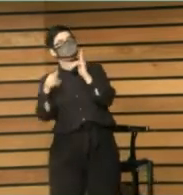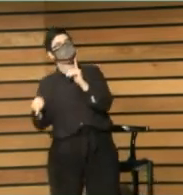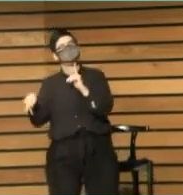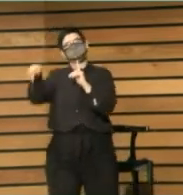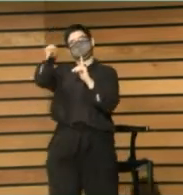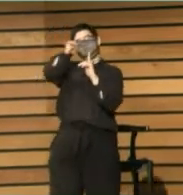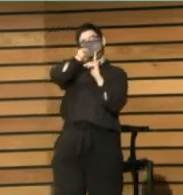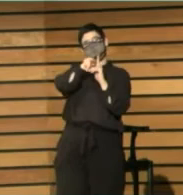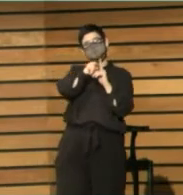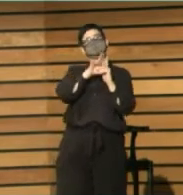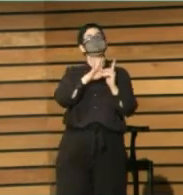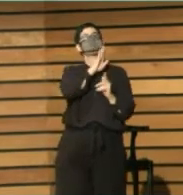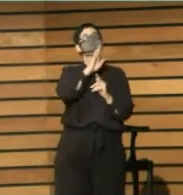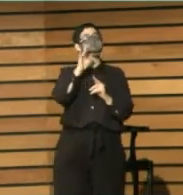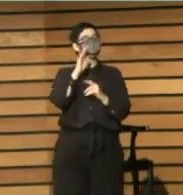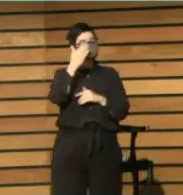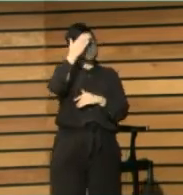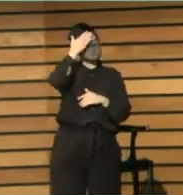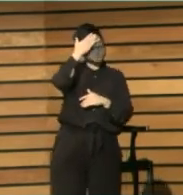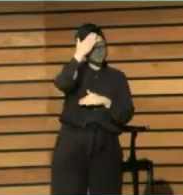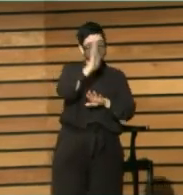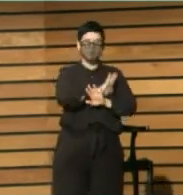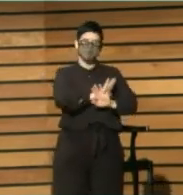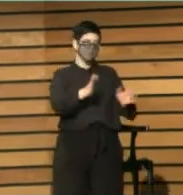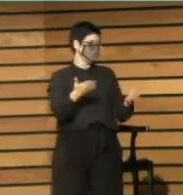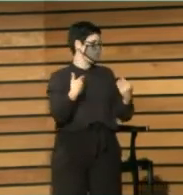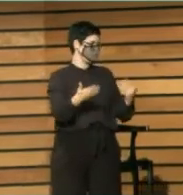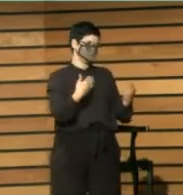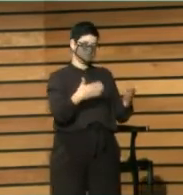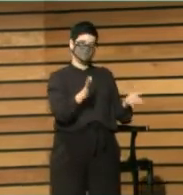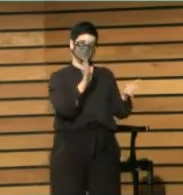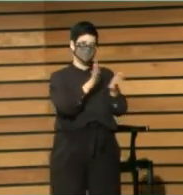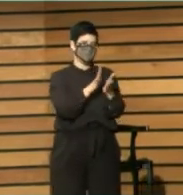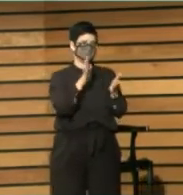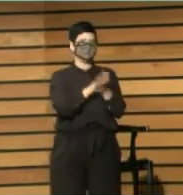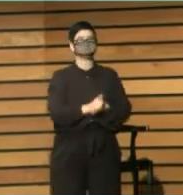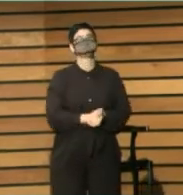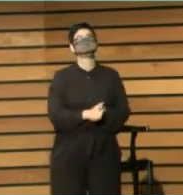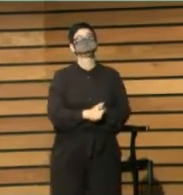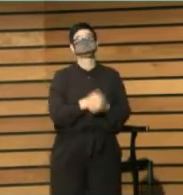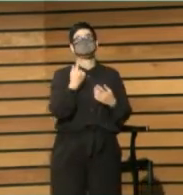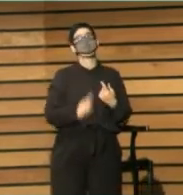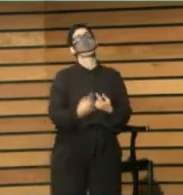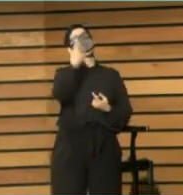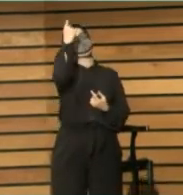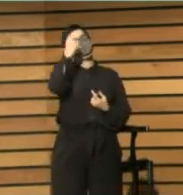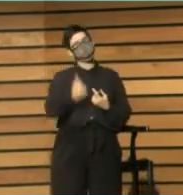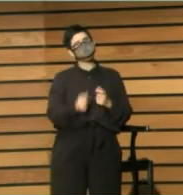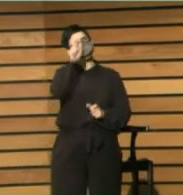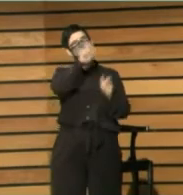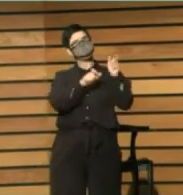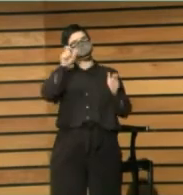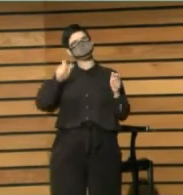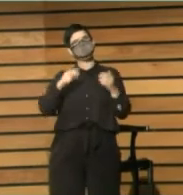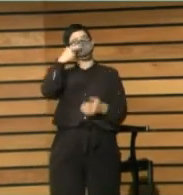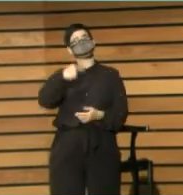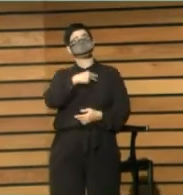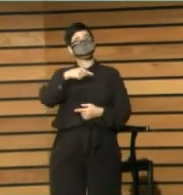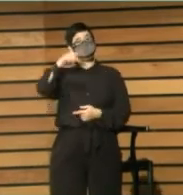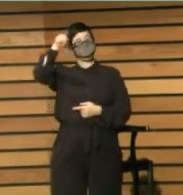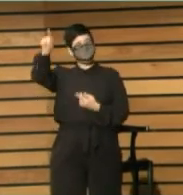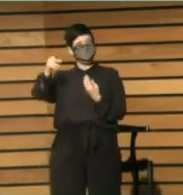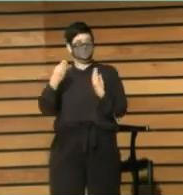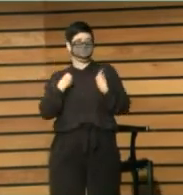no fue nada. Un día los suecos que habían vivido junto a nosotros y que una vez me regalaron un coche rojo de